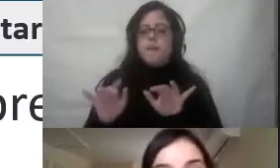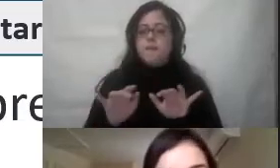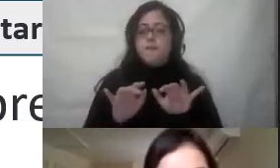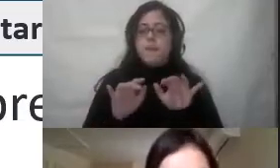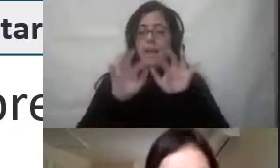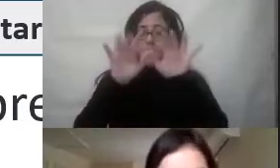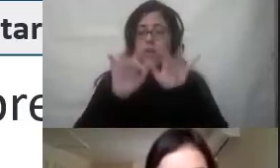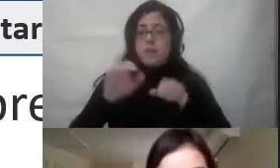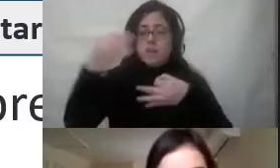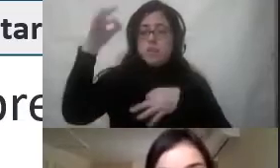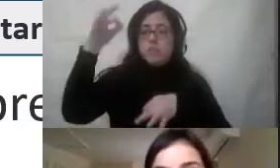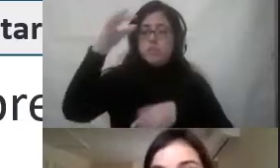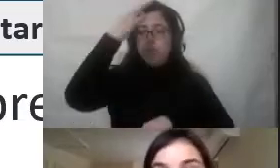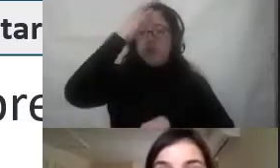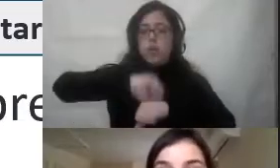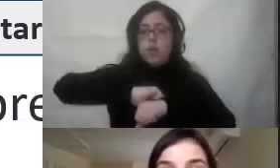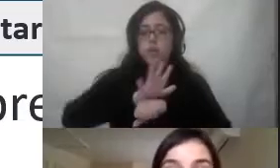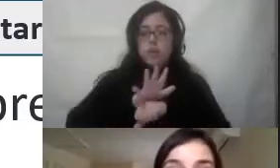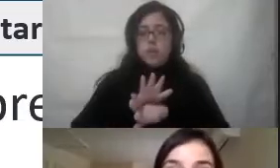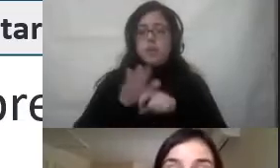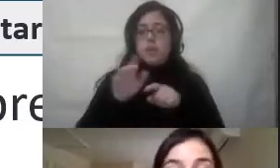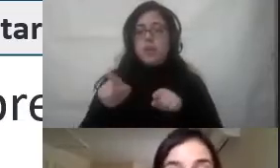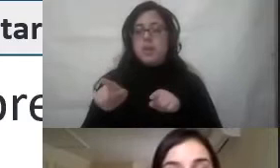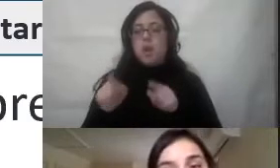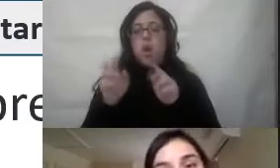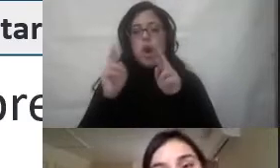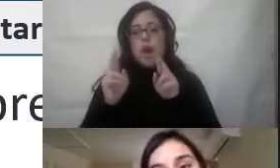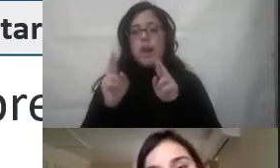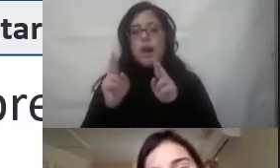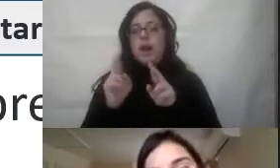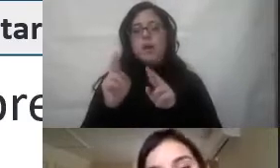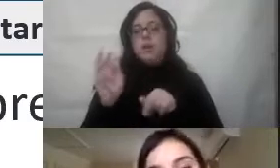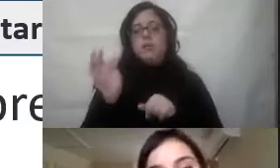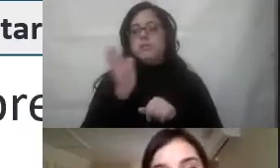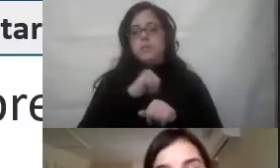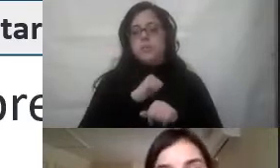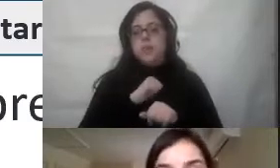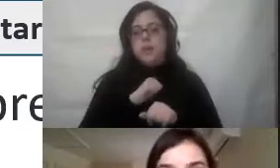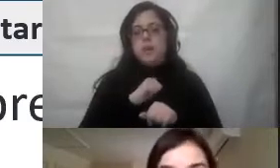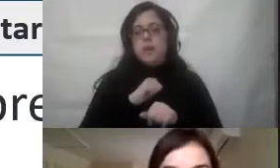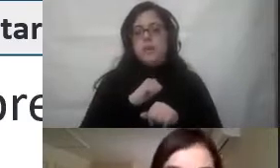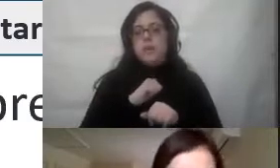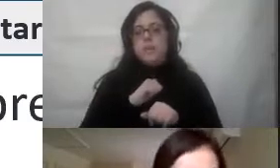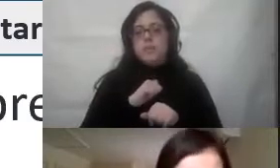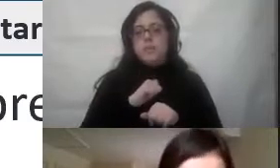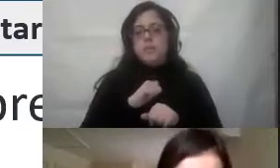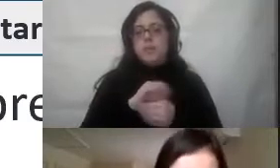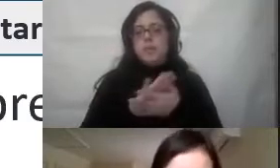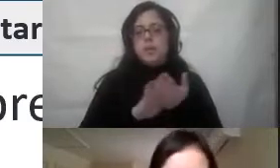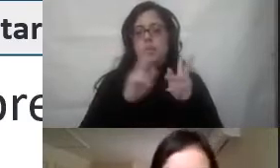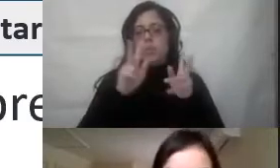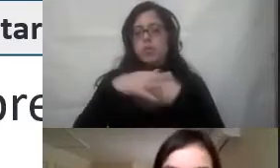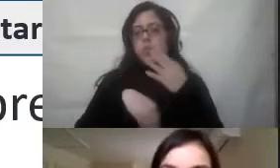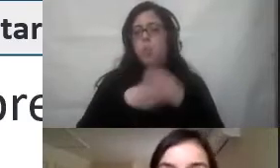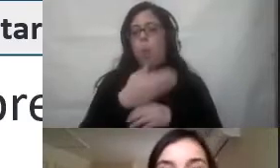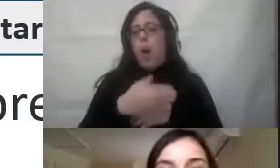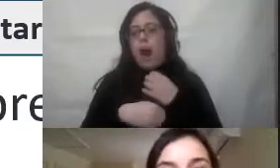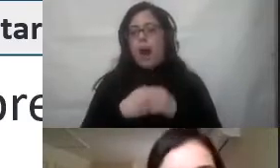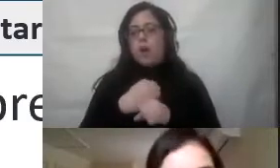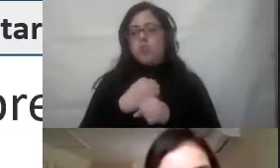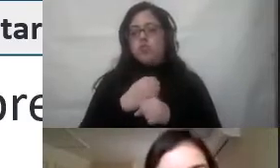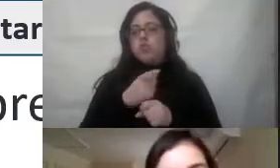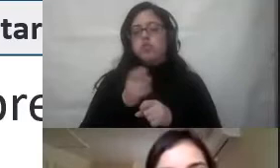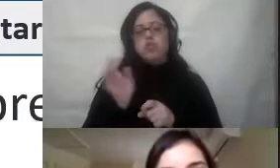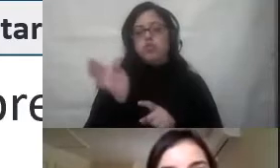mientras dure la contingencia sanitaria no se aplique, mientras dure la priorización curricular, que es para el próximo año, tampoco se aplique. Ahora